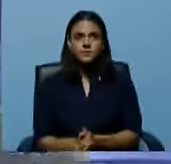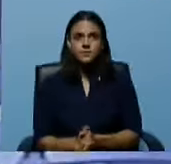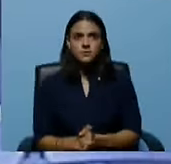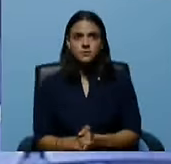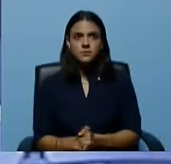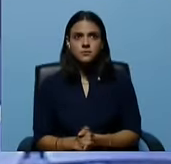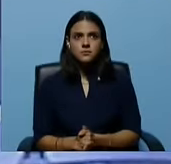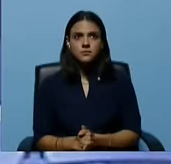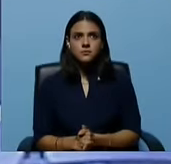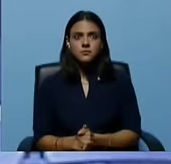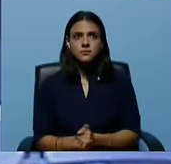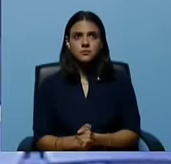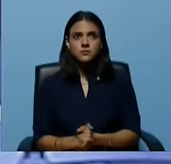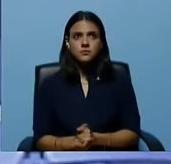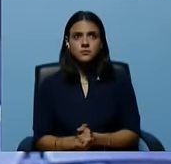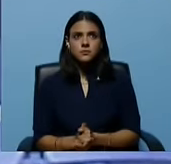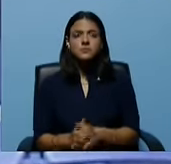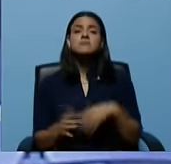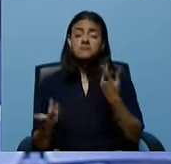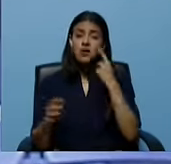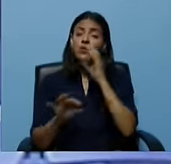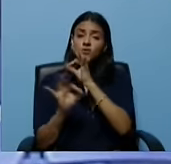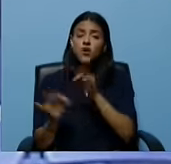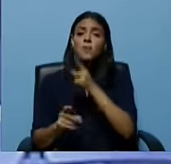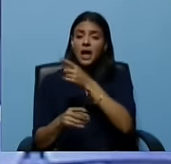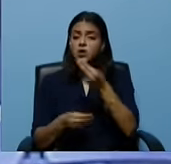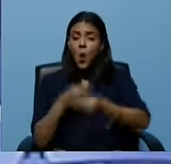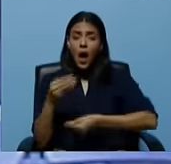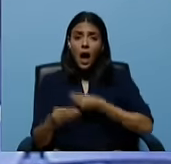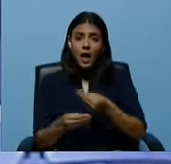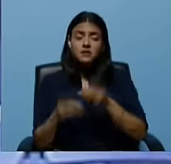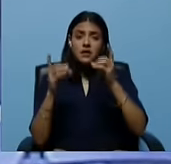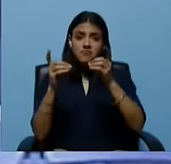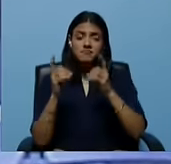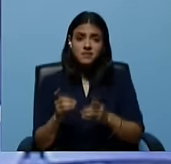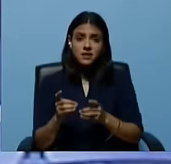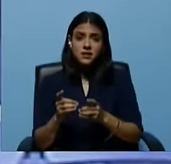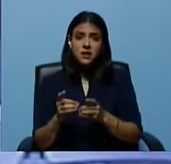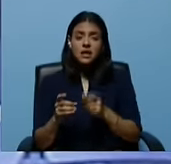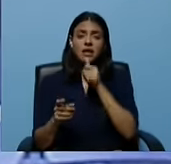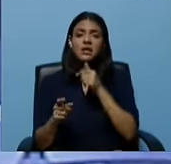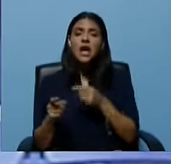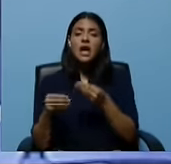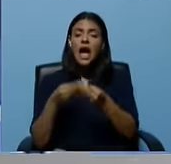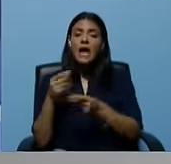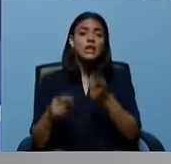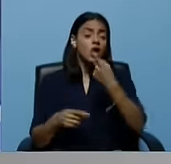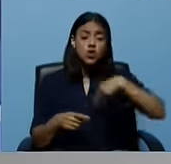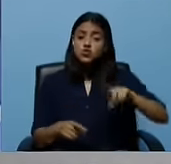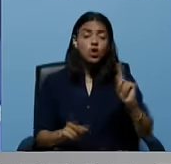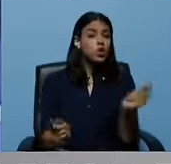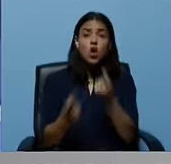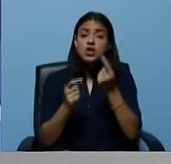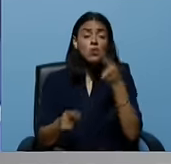En modo alguno estuvo signada ni por la coacción,